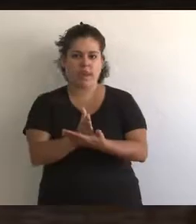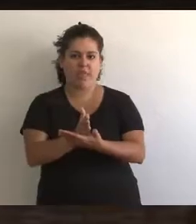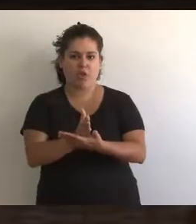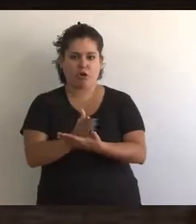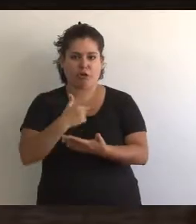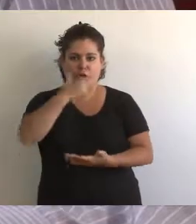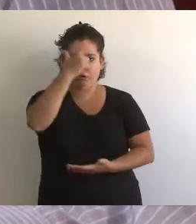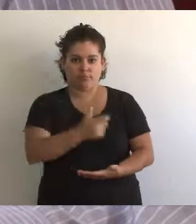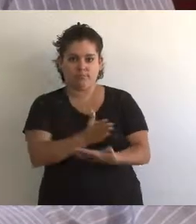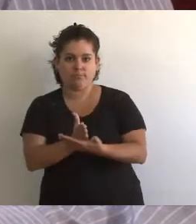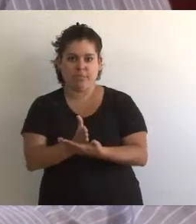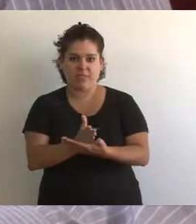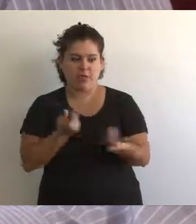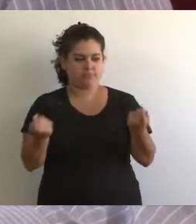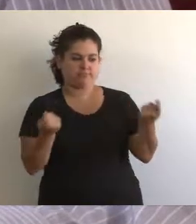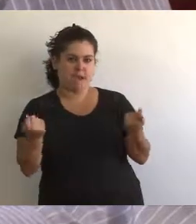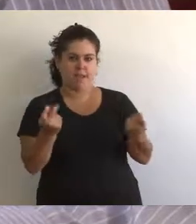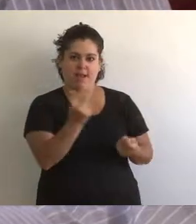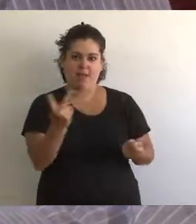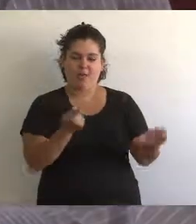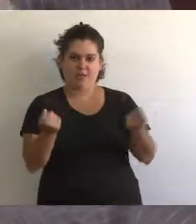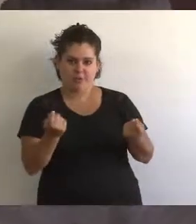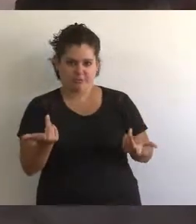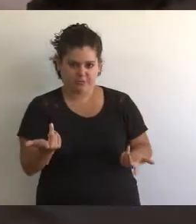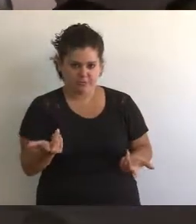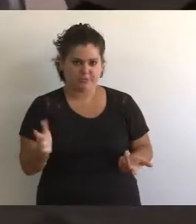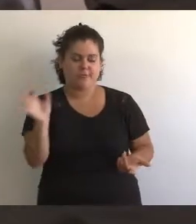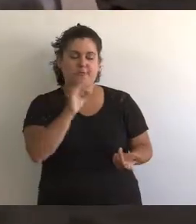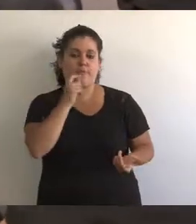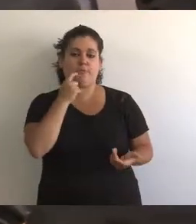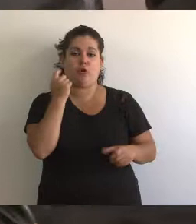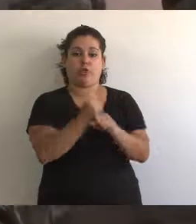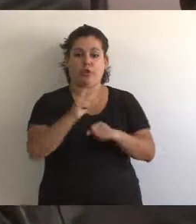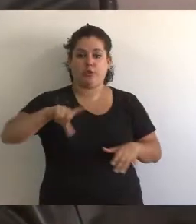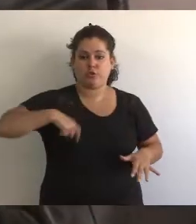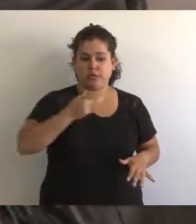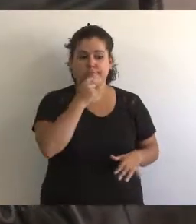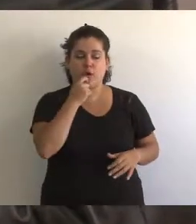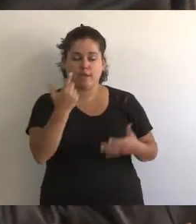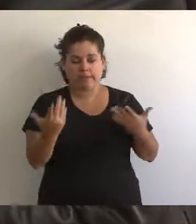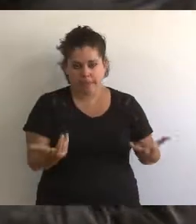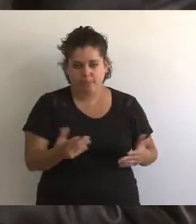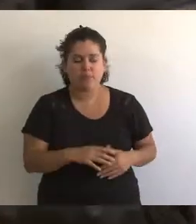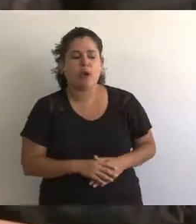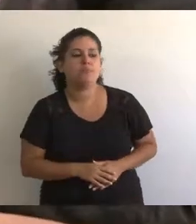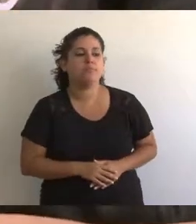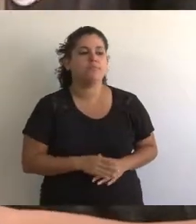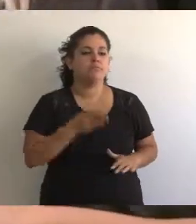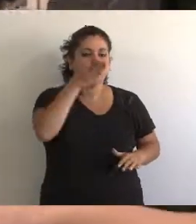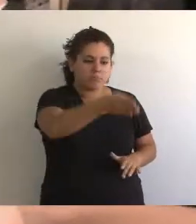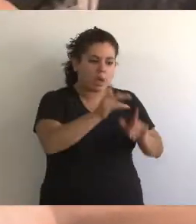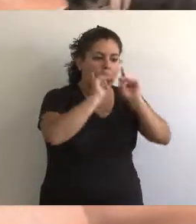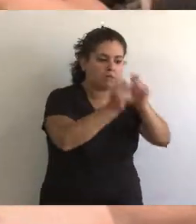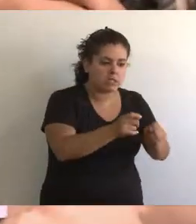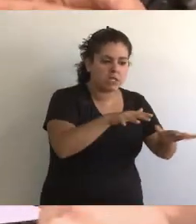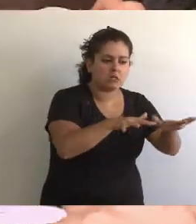de solicitar determinados tratamientos incluidos en el PMO, un trabajador social será quien visite, por ejemplo,